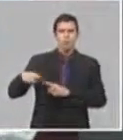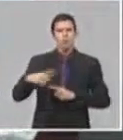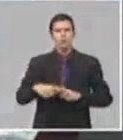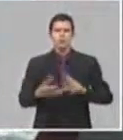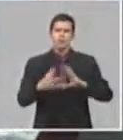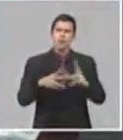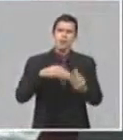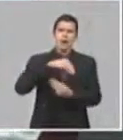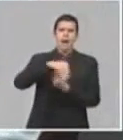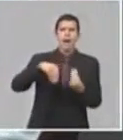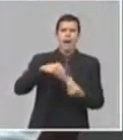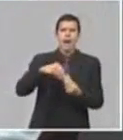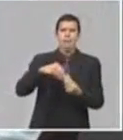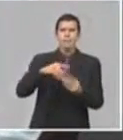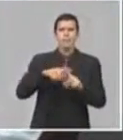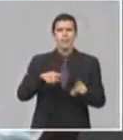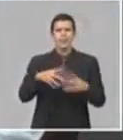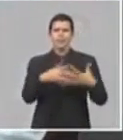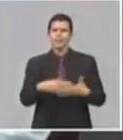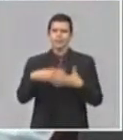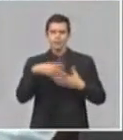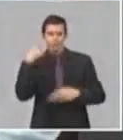estas cosas